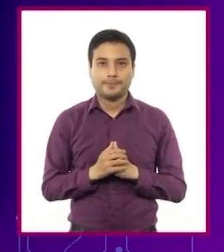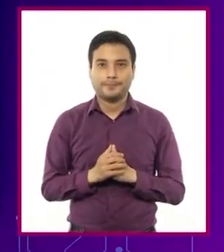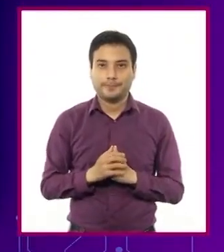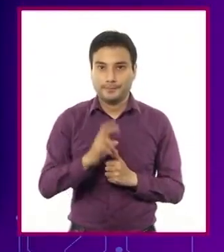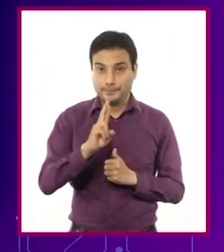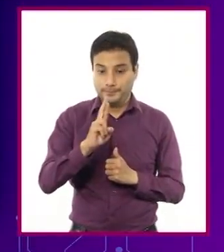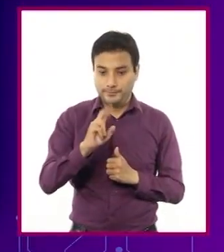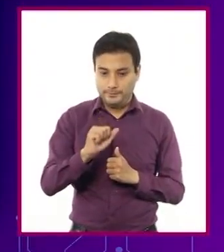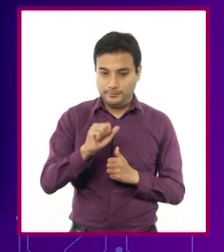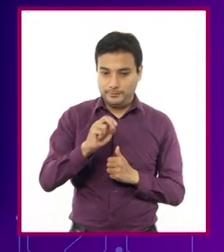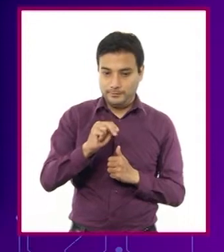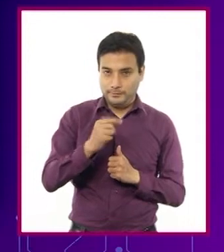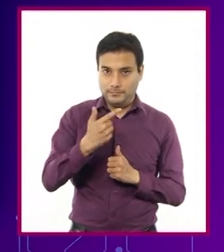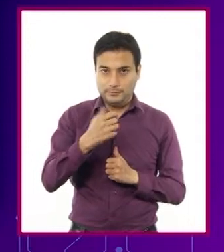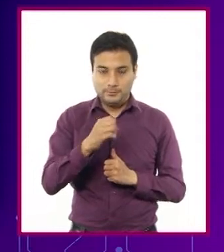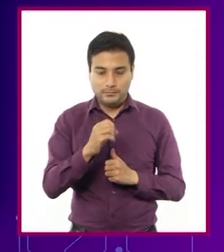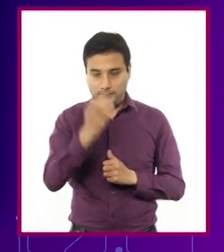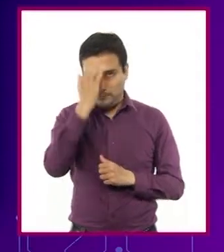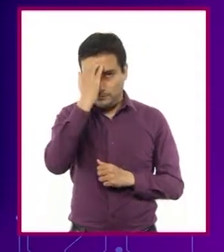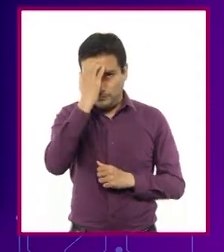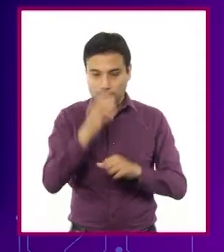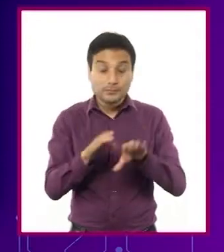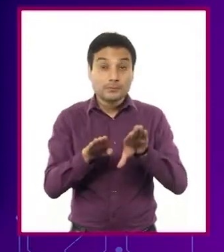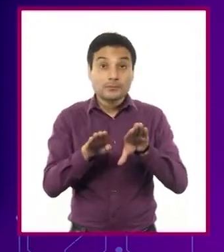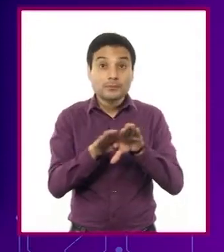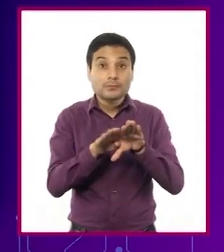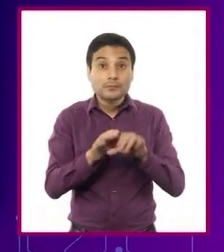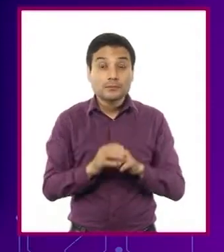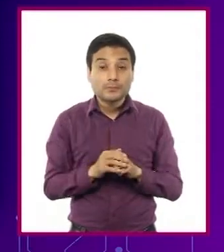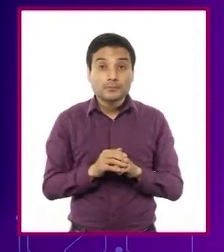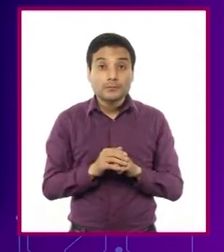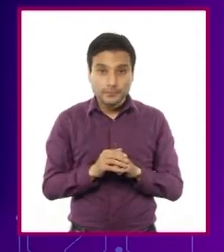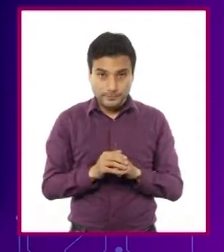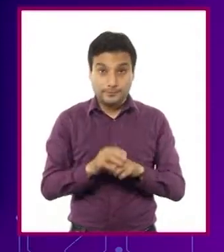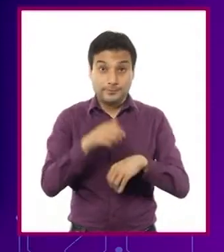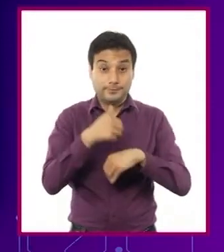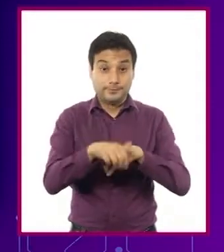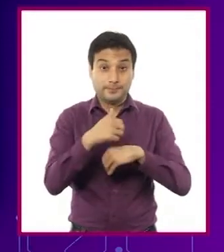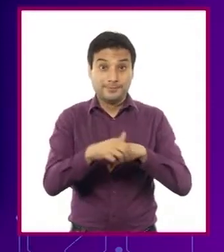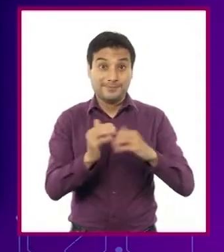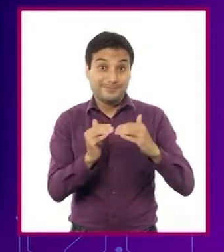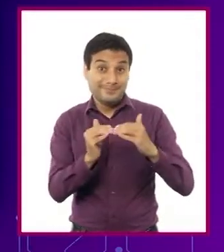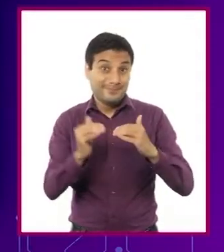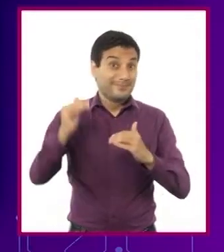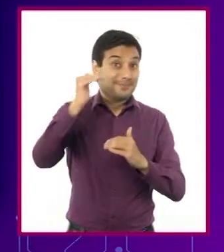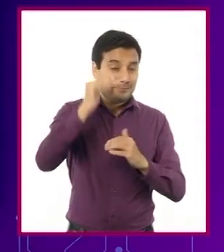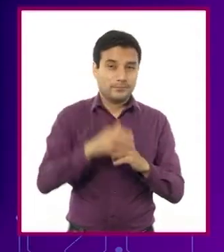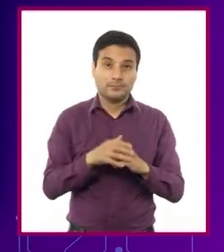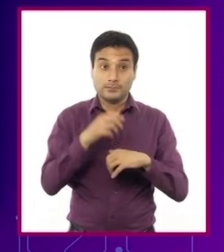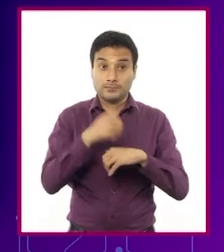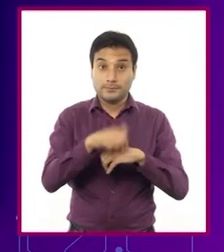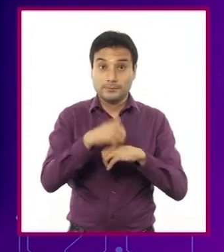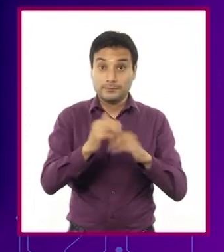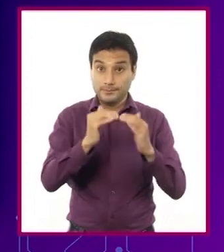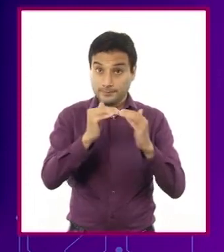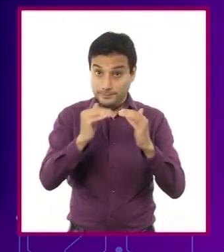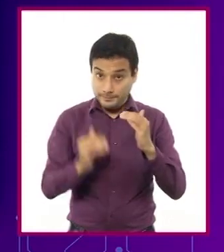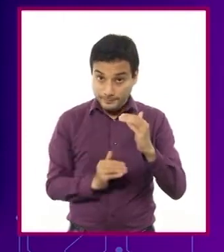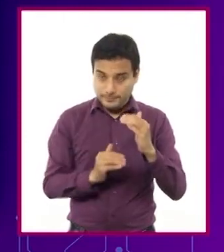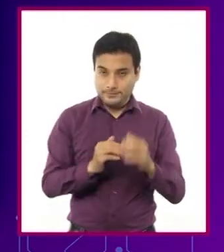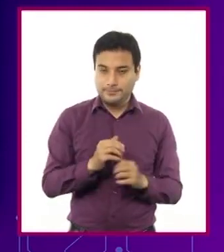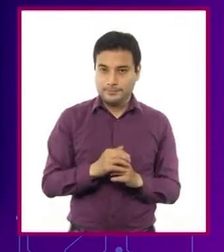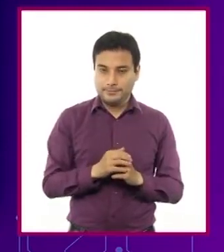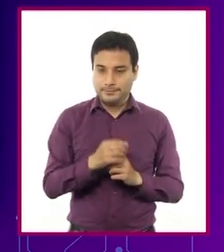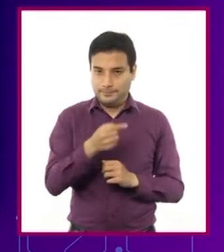rango de los datos, se debe de obtener la diferencia entre el valor máximo y el valor mínimo. Esto se